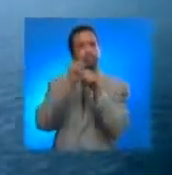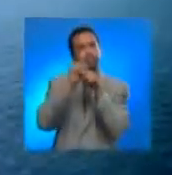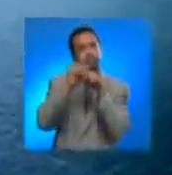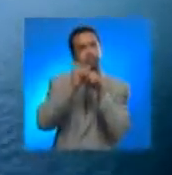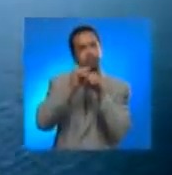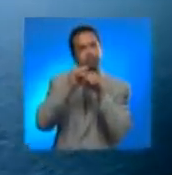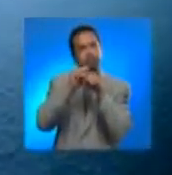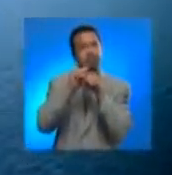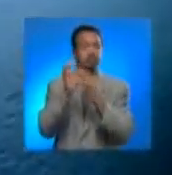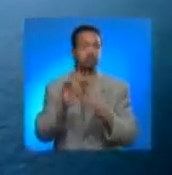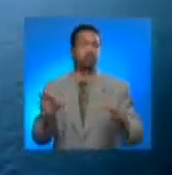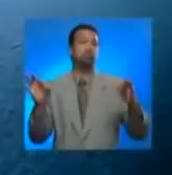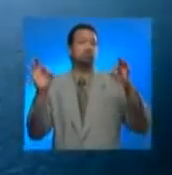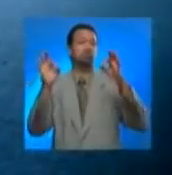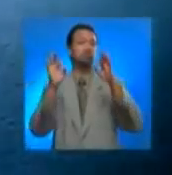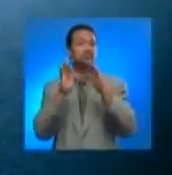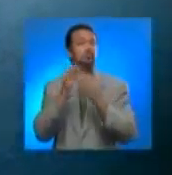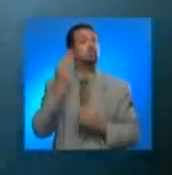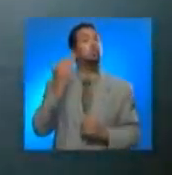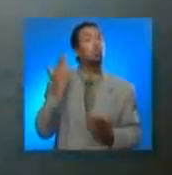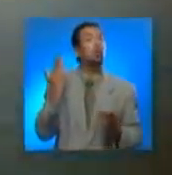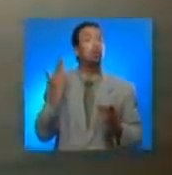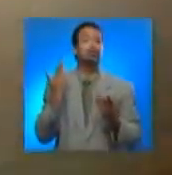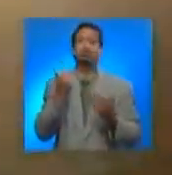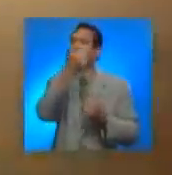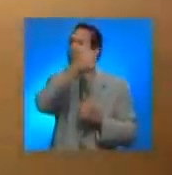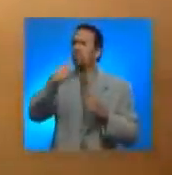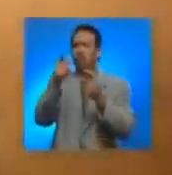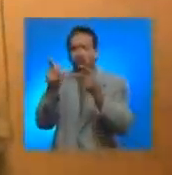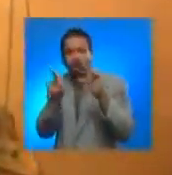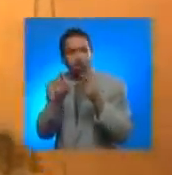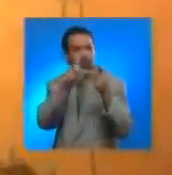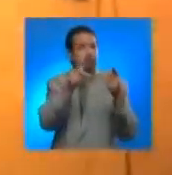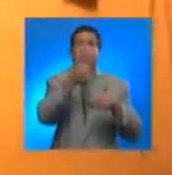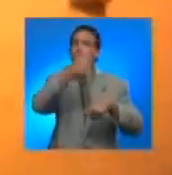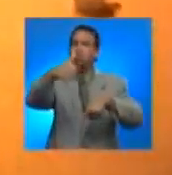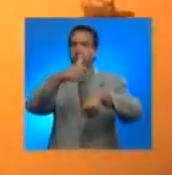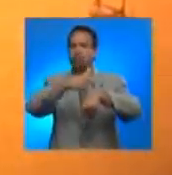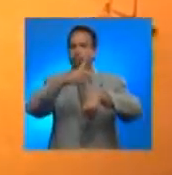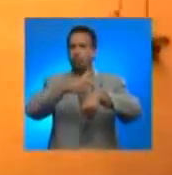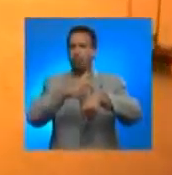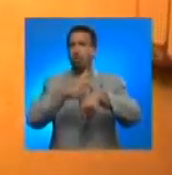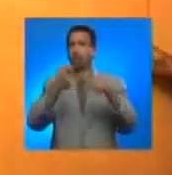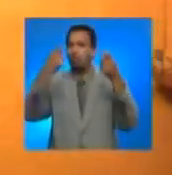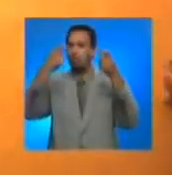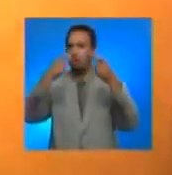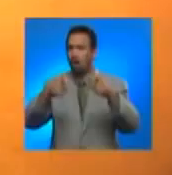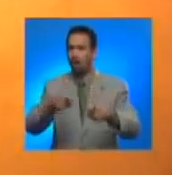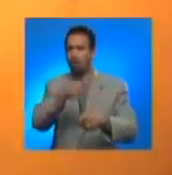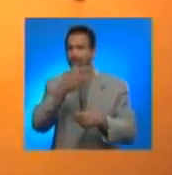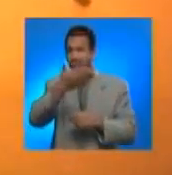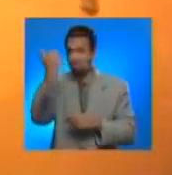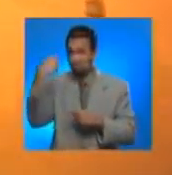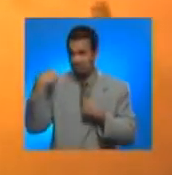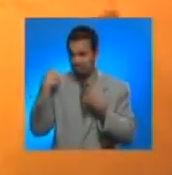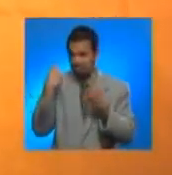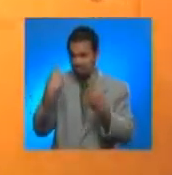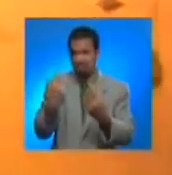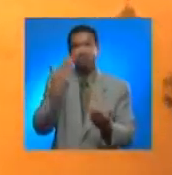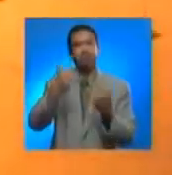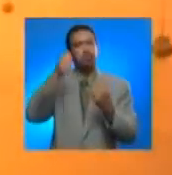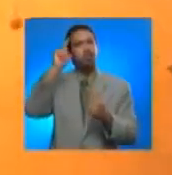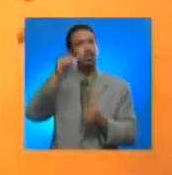única solución es la preparación de la ciudadanía, tanto en sus hogares como lugares de trabajo. Como el tiempo pasa sin un